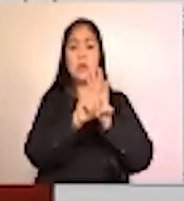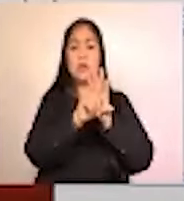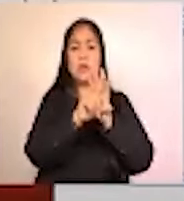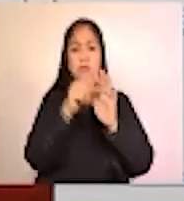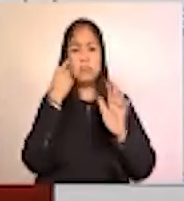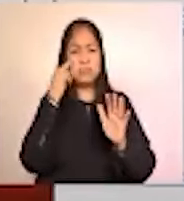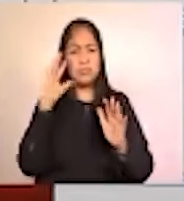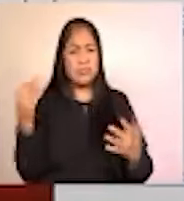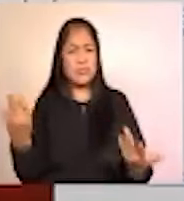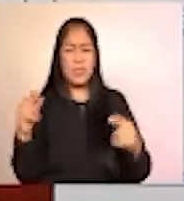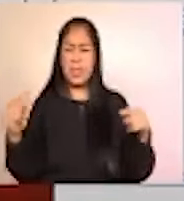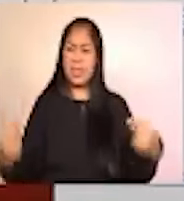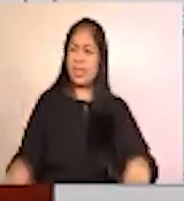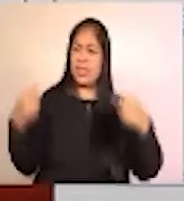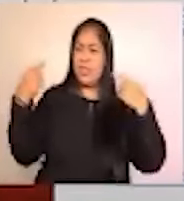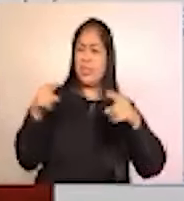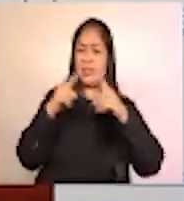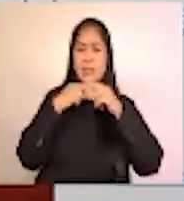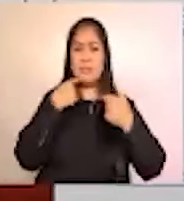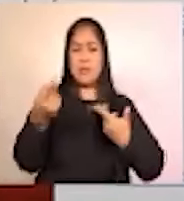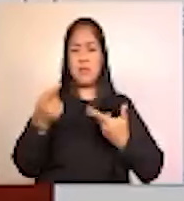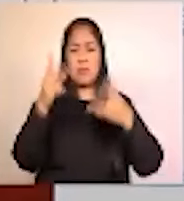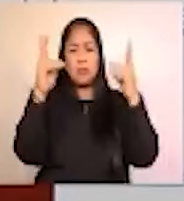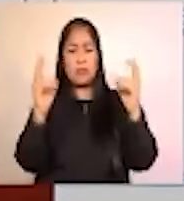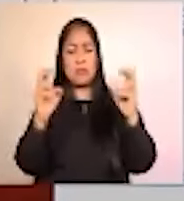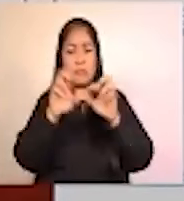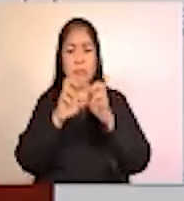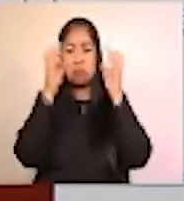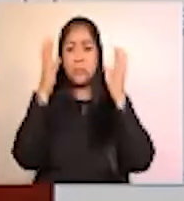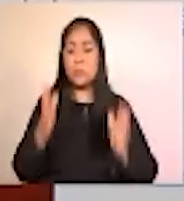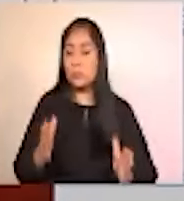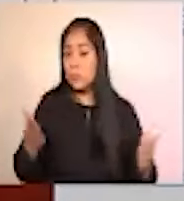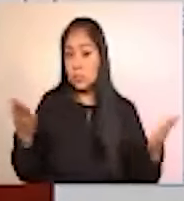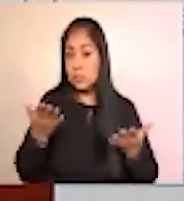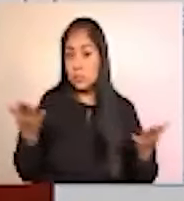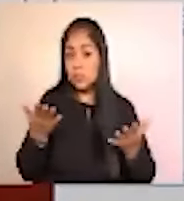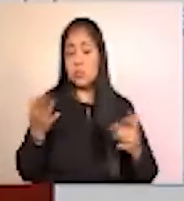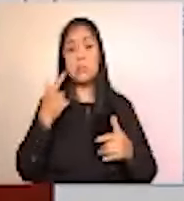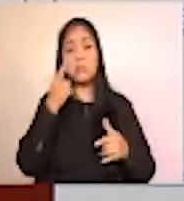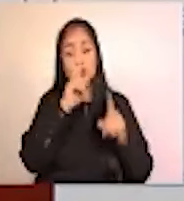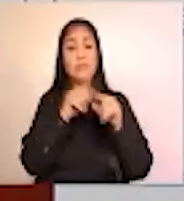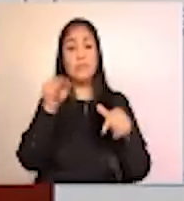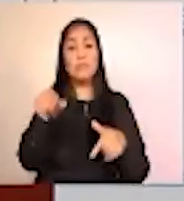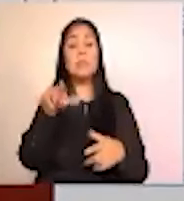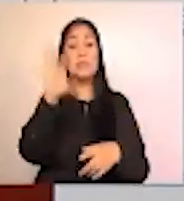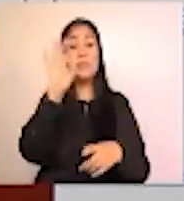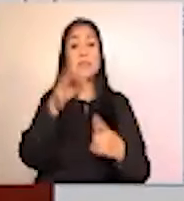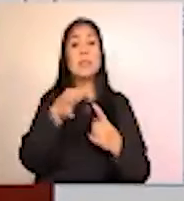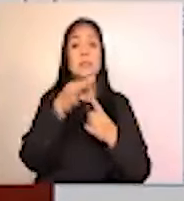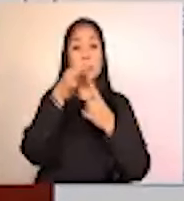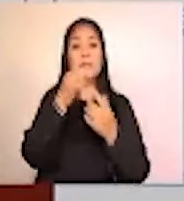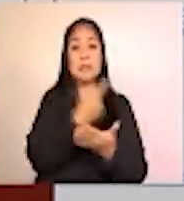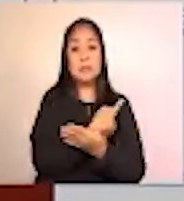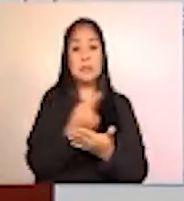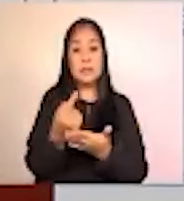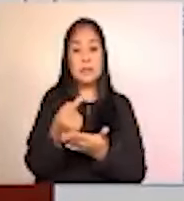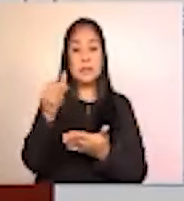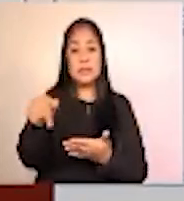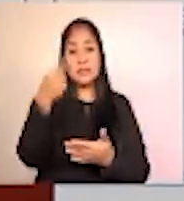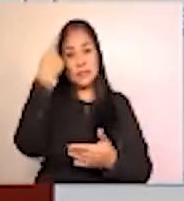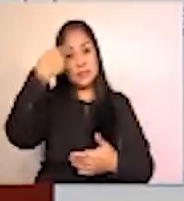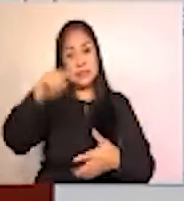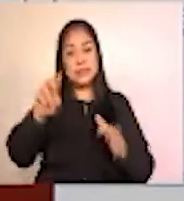arbitraria contra el ejercicio periodístico, particularmente en la semana en la que se celebra el Día del